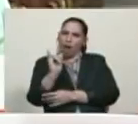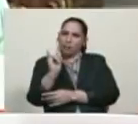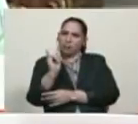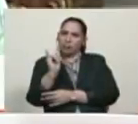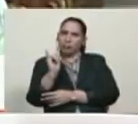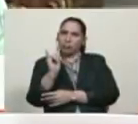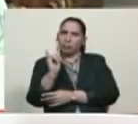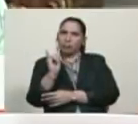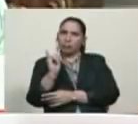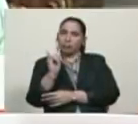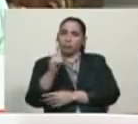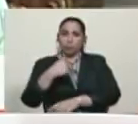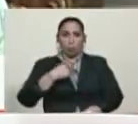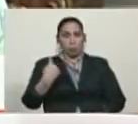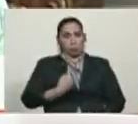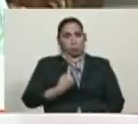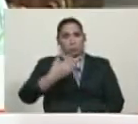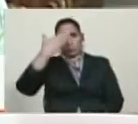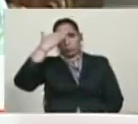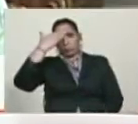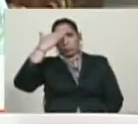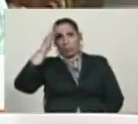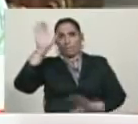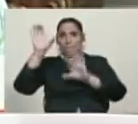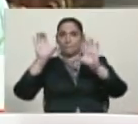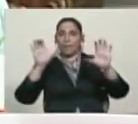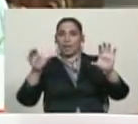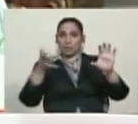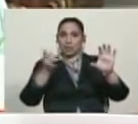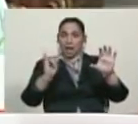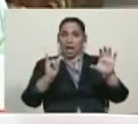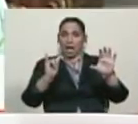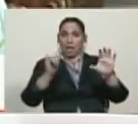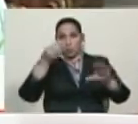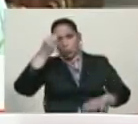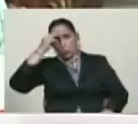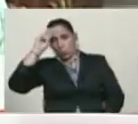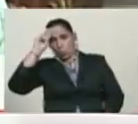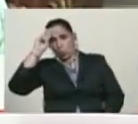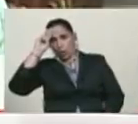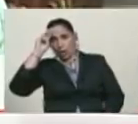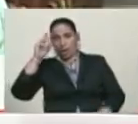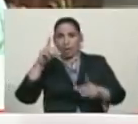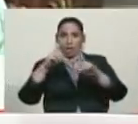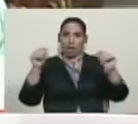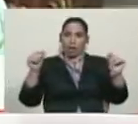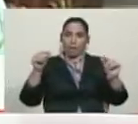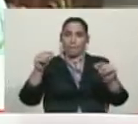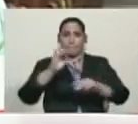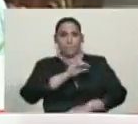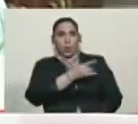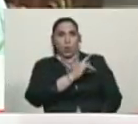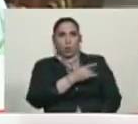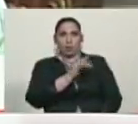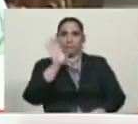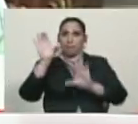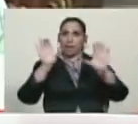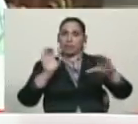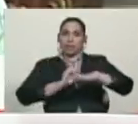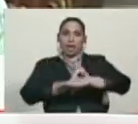yo solamente sé en los países que existes cuba nicaragua bolivia los países del